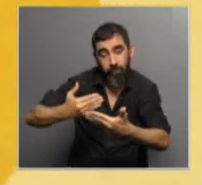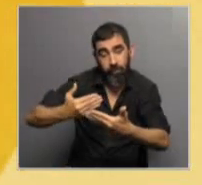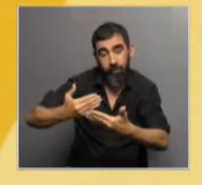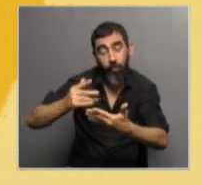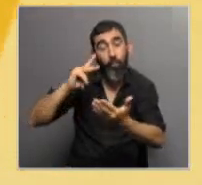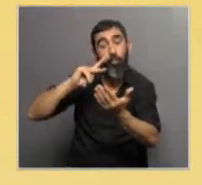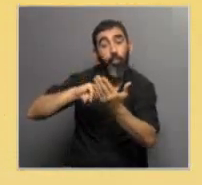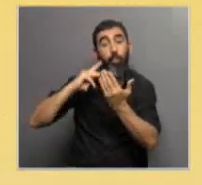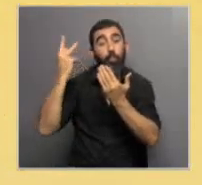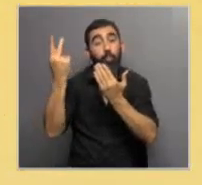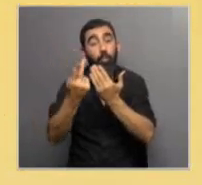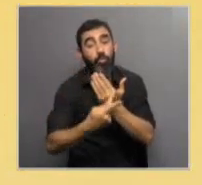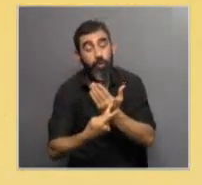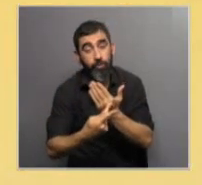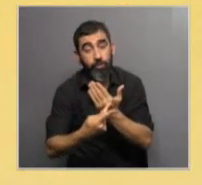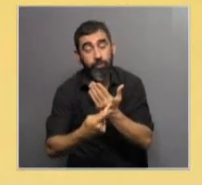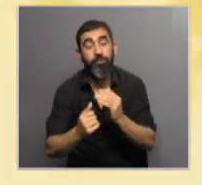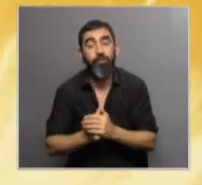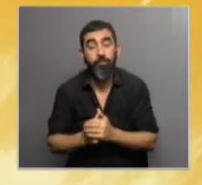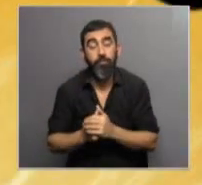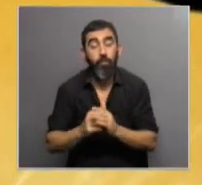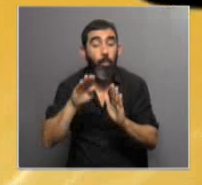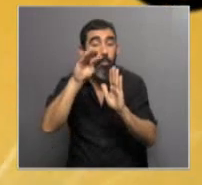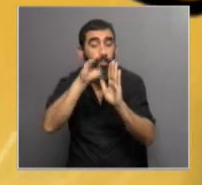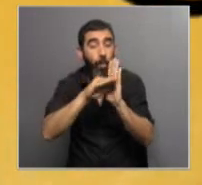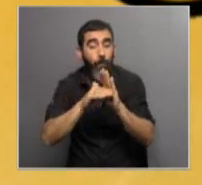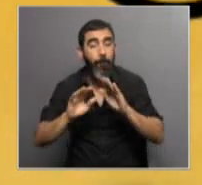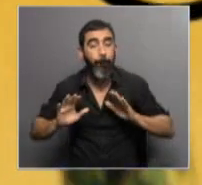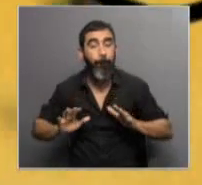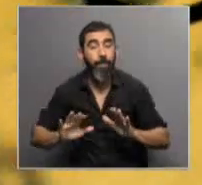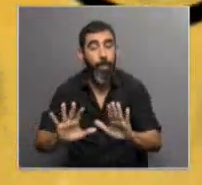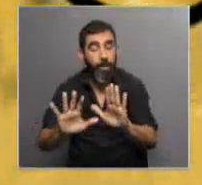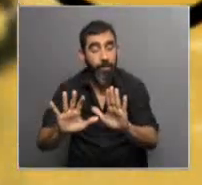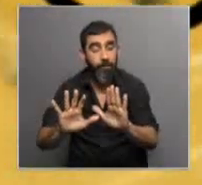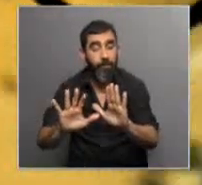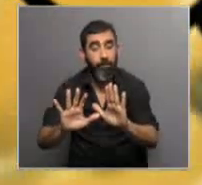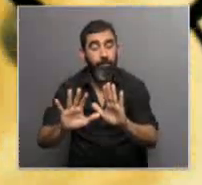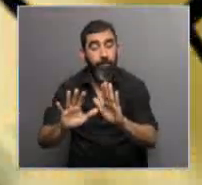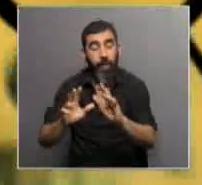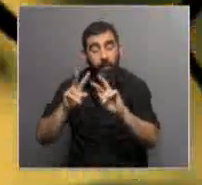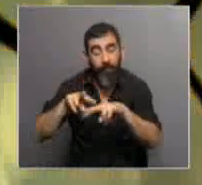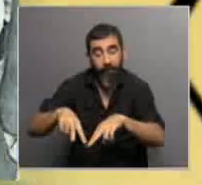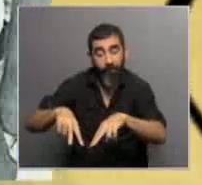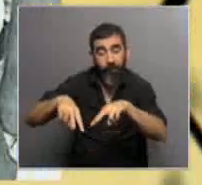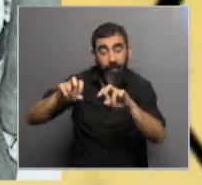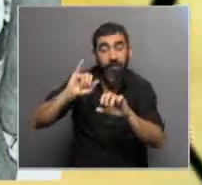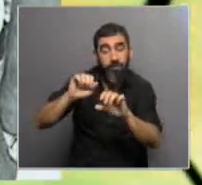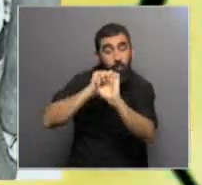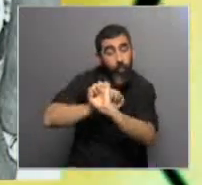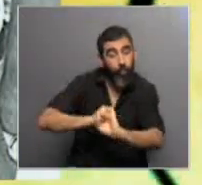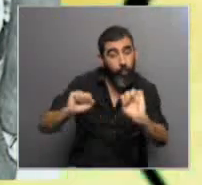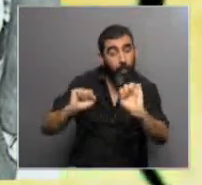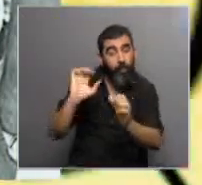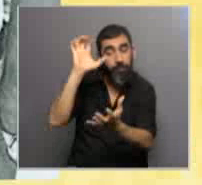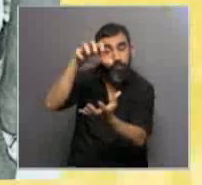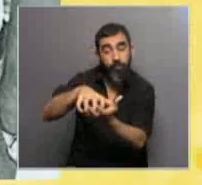proyecto un programa preparatorio para estudiar la factibilidad de instalar